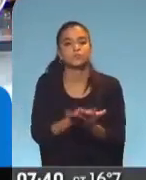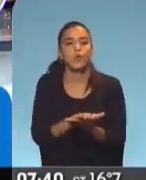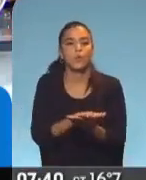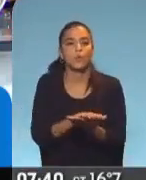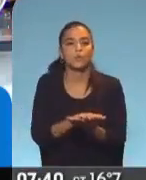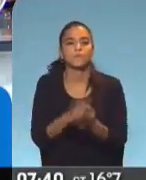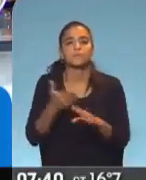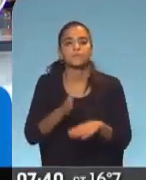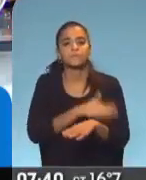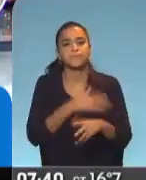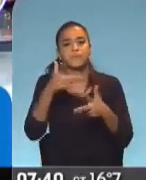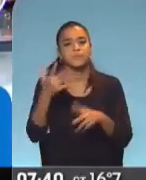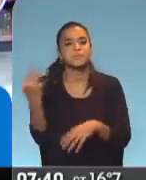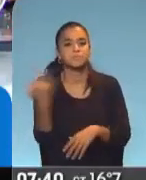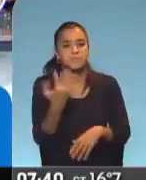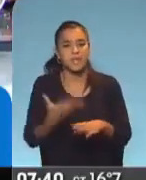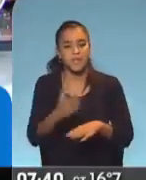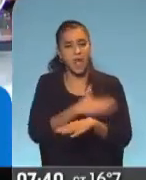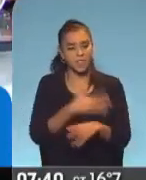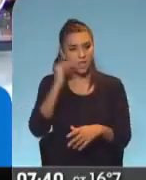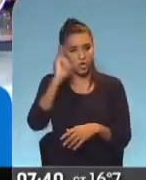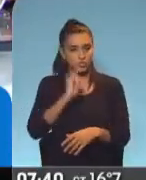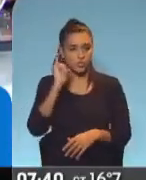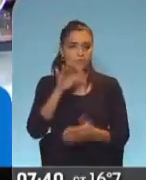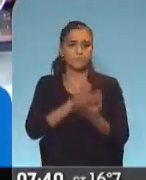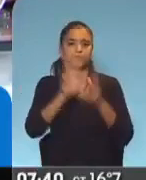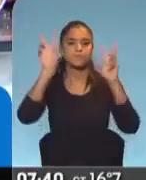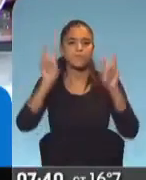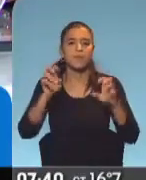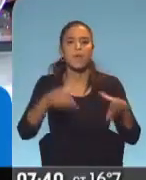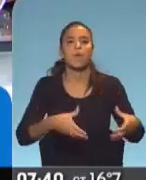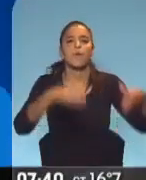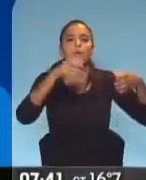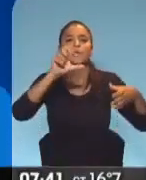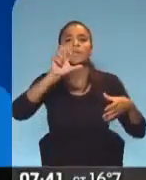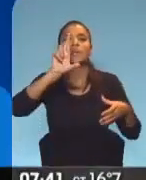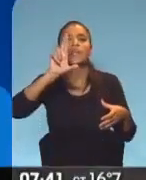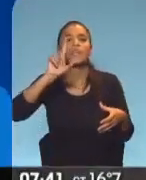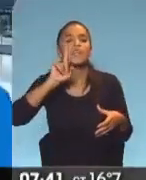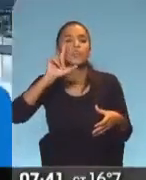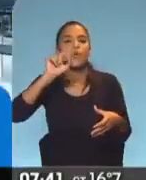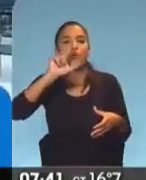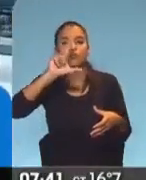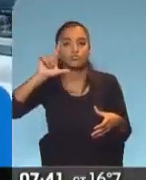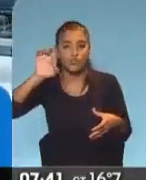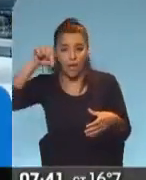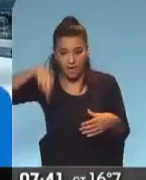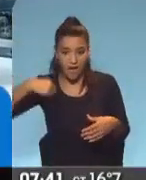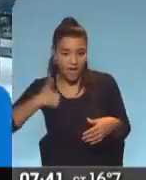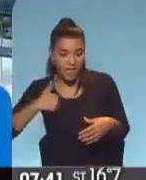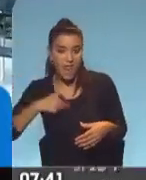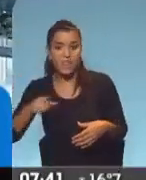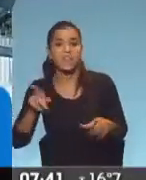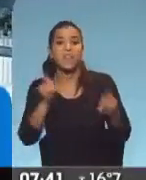que mencionaba el especialista que veíamos recién, el tema del llamado barril criollo. Y es que en Argentina, al igual que en